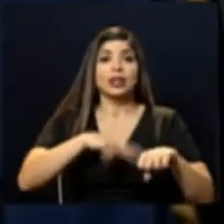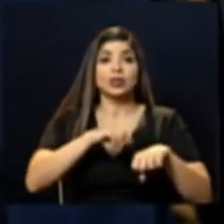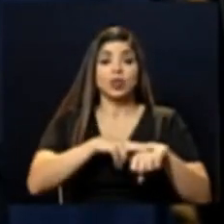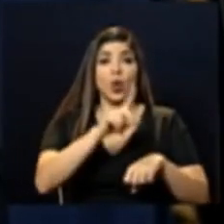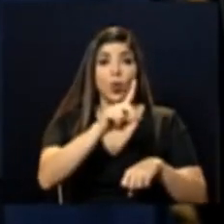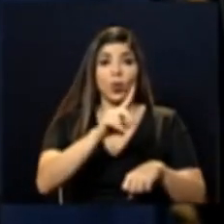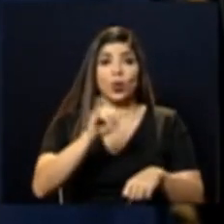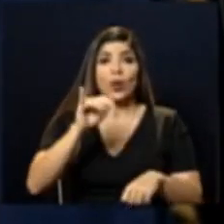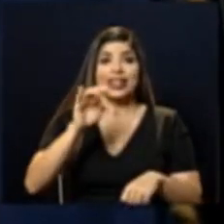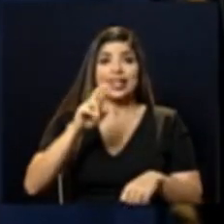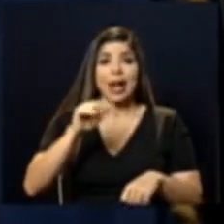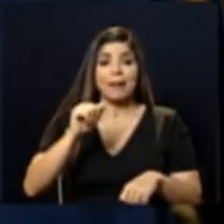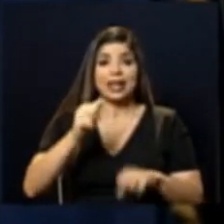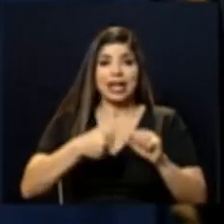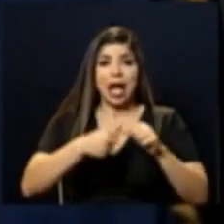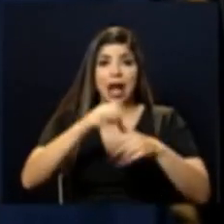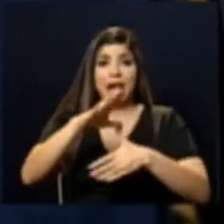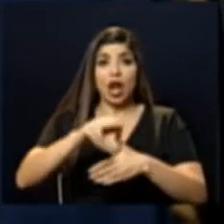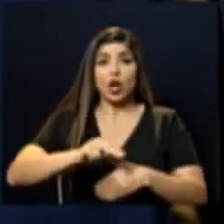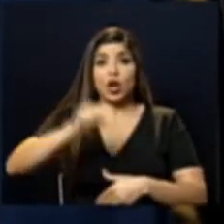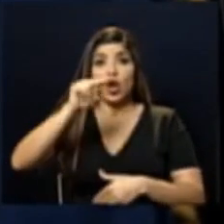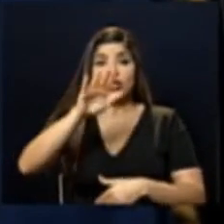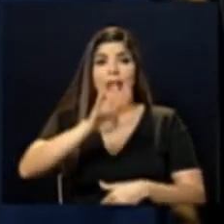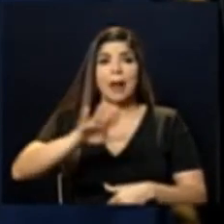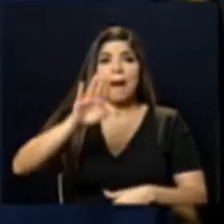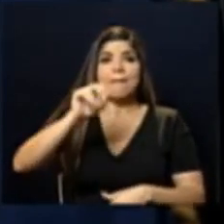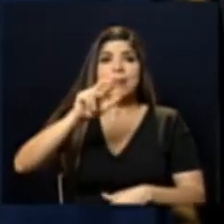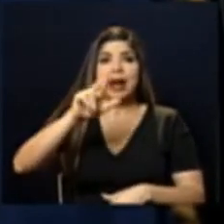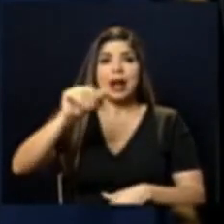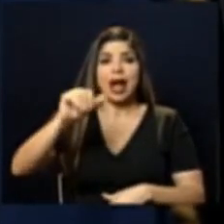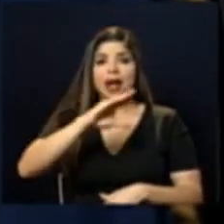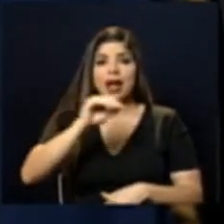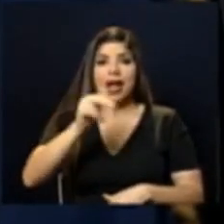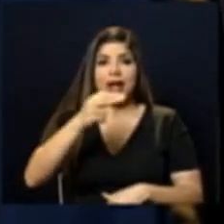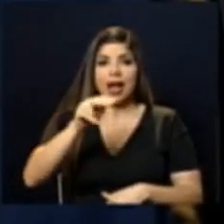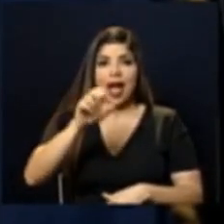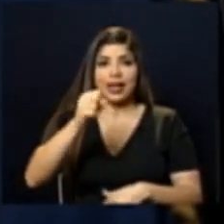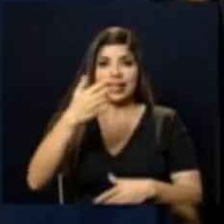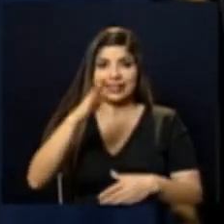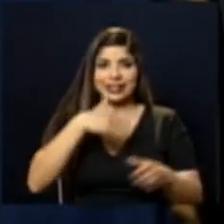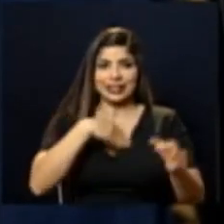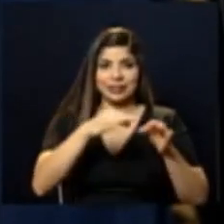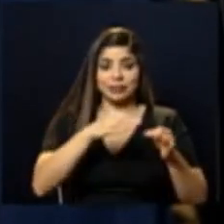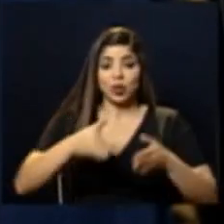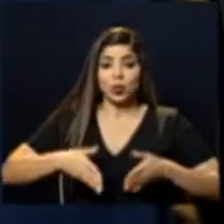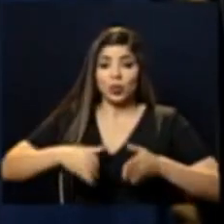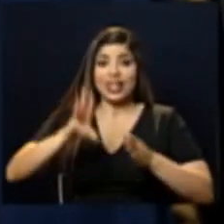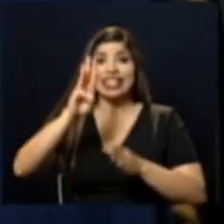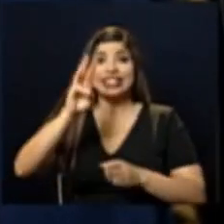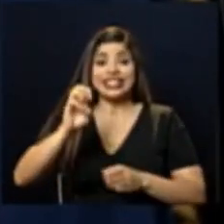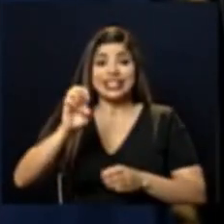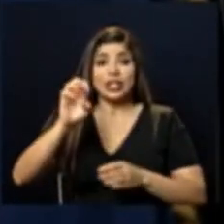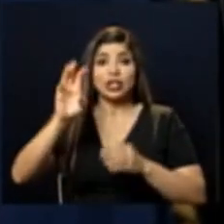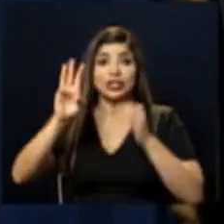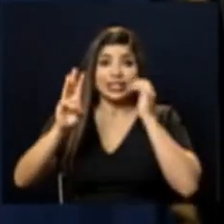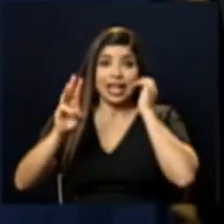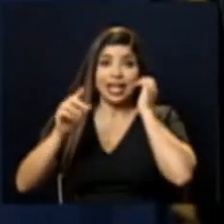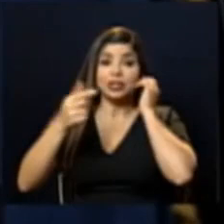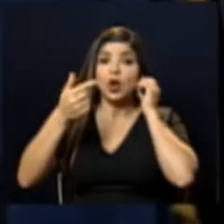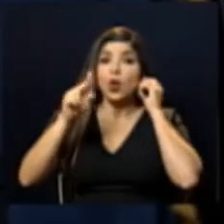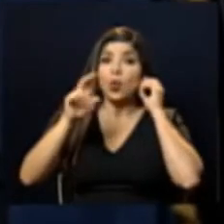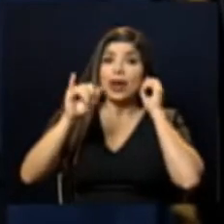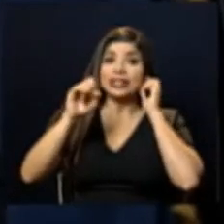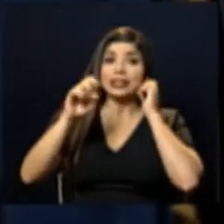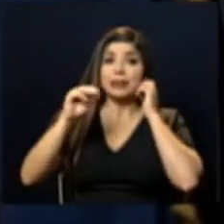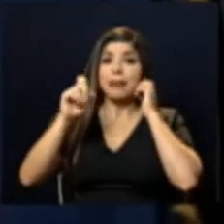Interamericana Norte, sección Barranca Cañas, a la cual ya me he referido, la Ruta 606 Guasimal